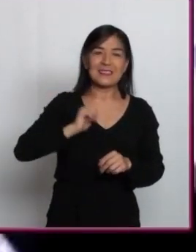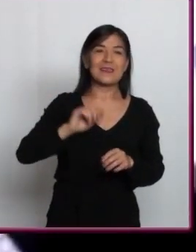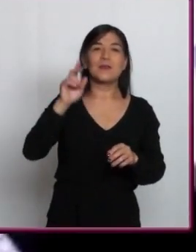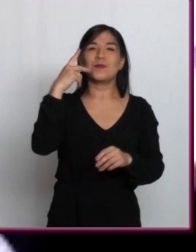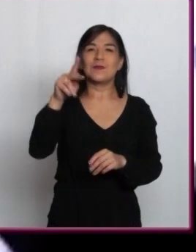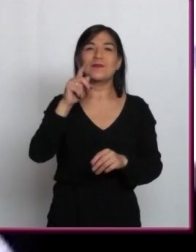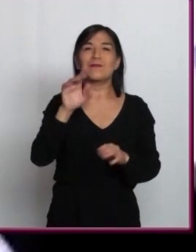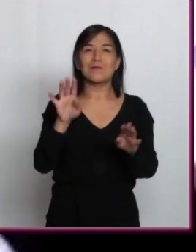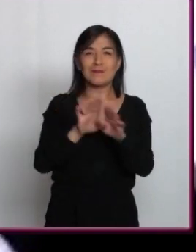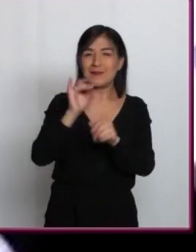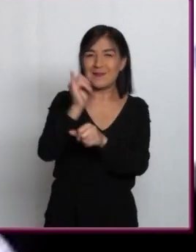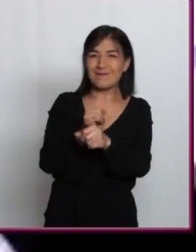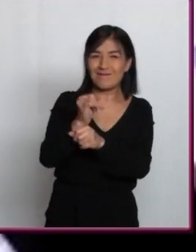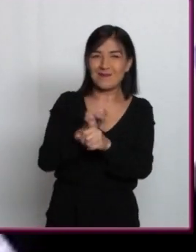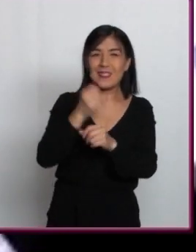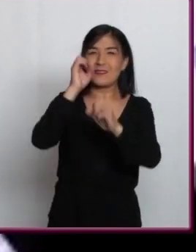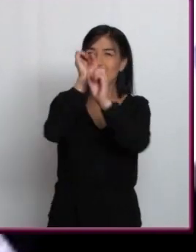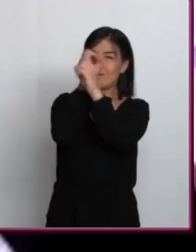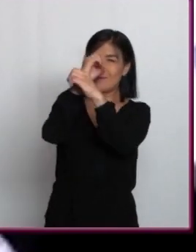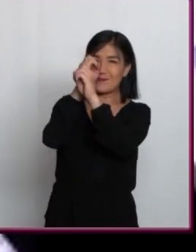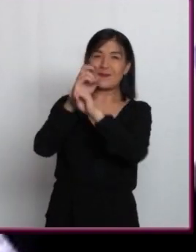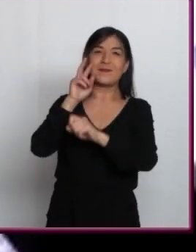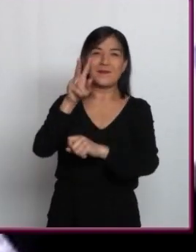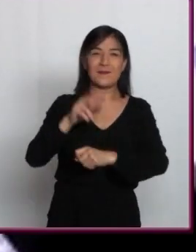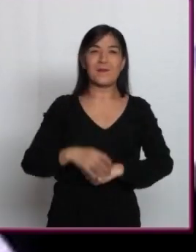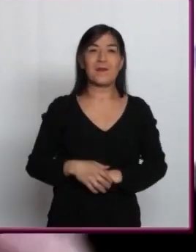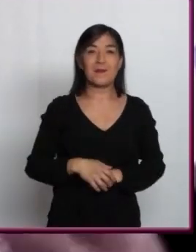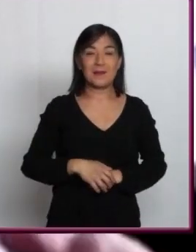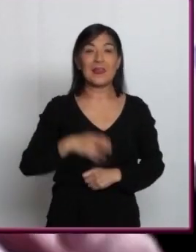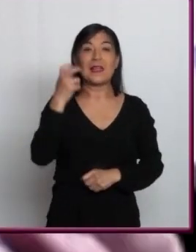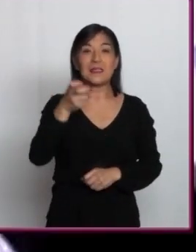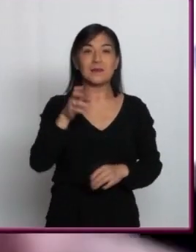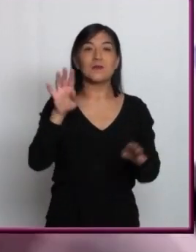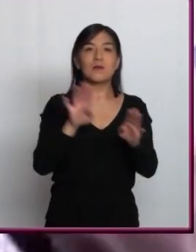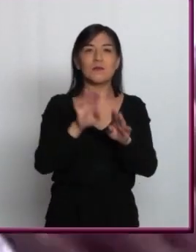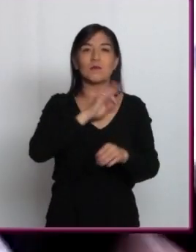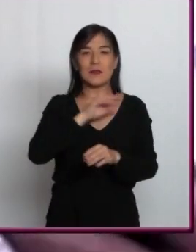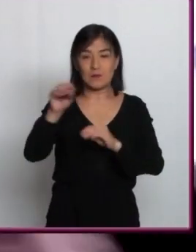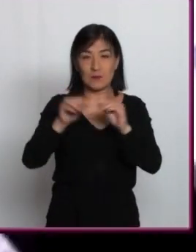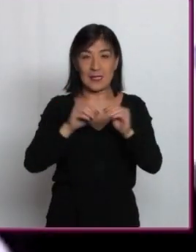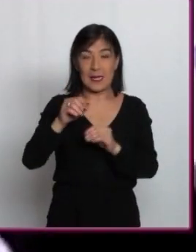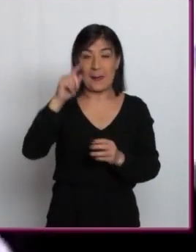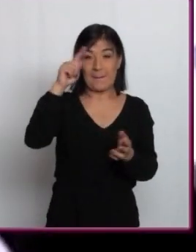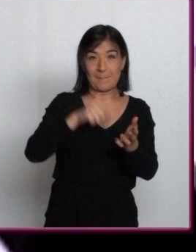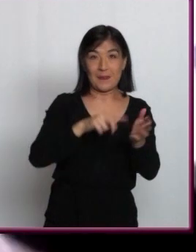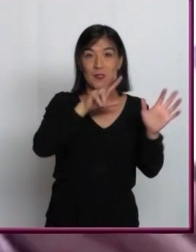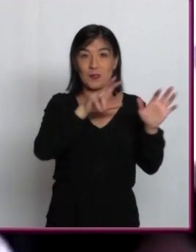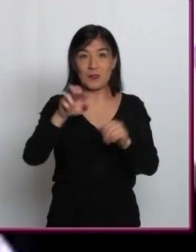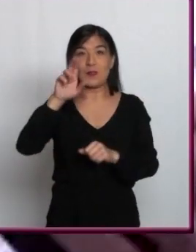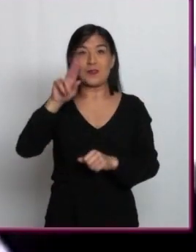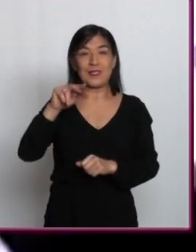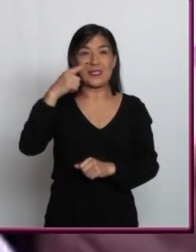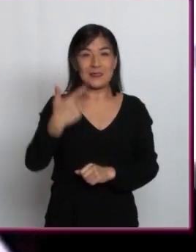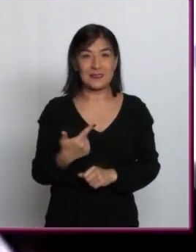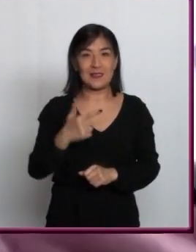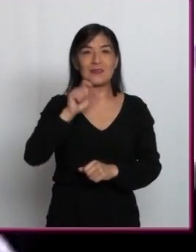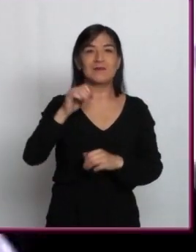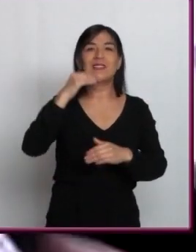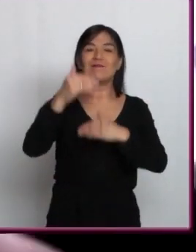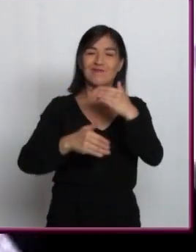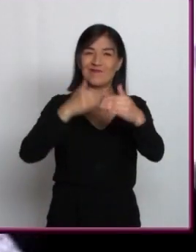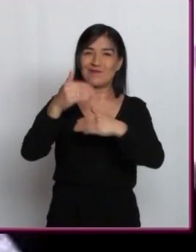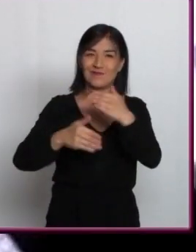con trabajo con los mejores telescopios. Entonces les ponen número, es la 1987A, luego la B, la C, la D,